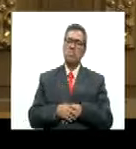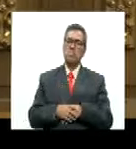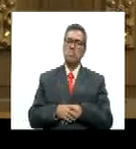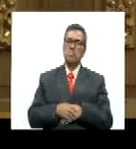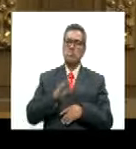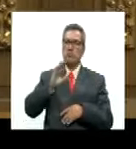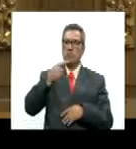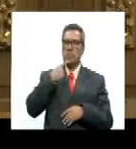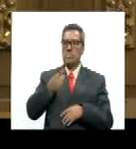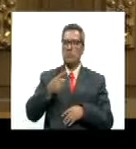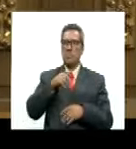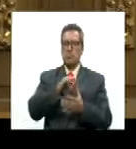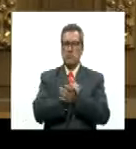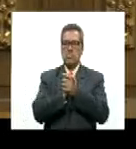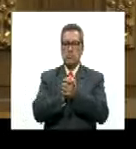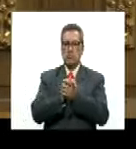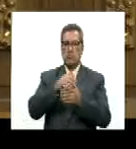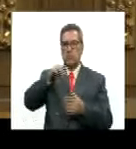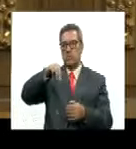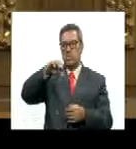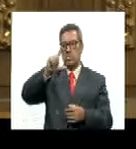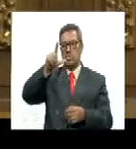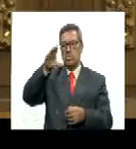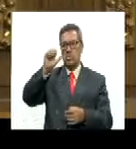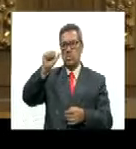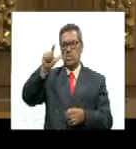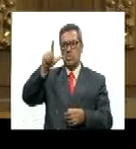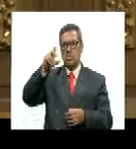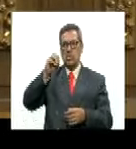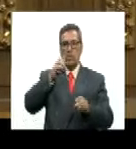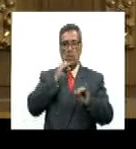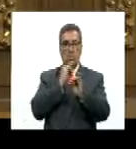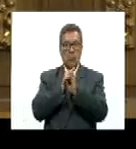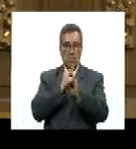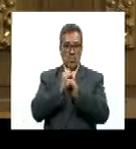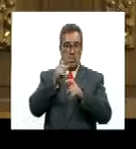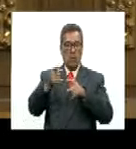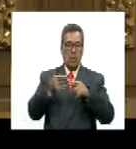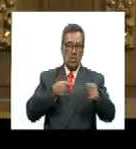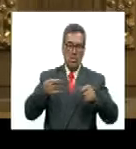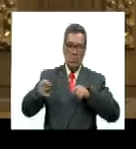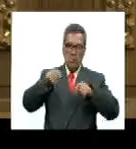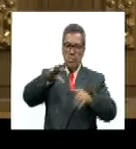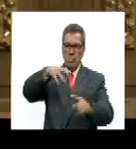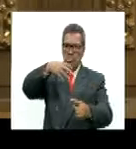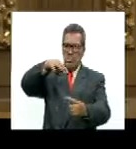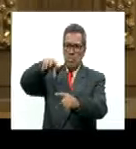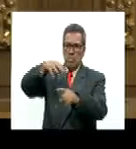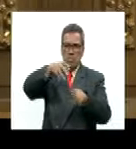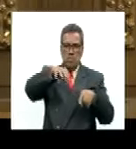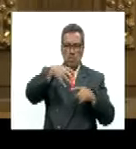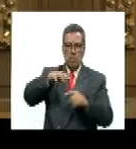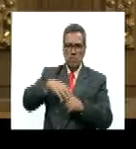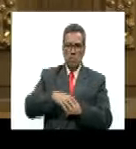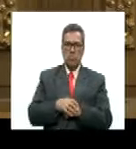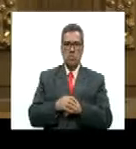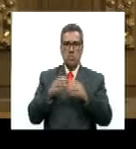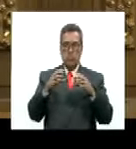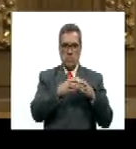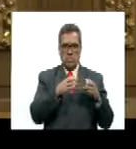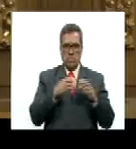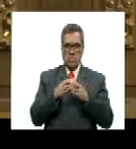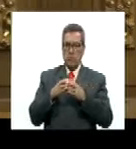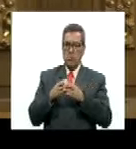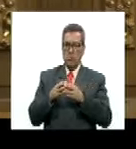Como dijo mi amigo Michelo, las redes están manejadas por grupos que no